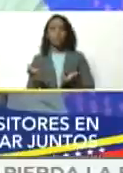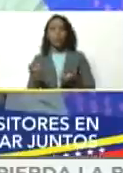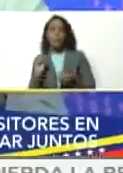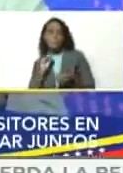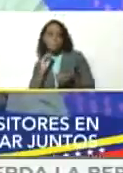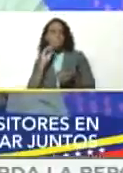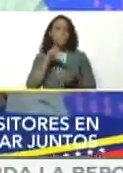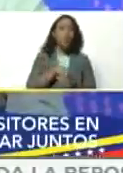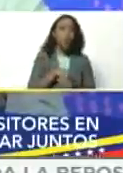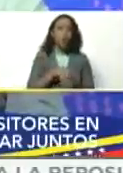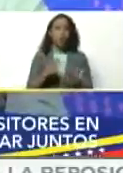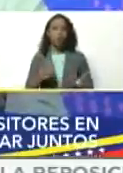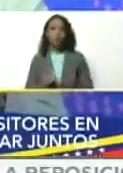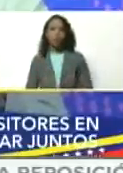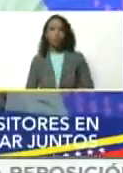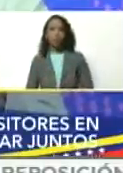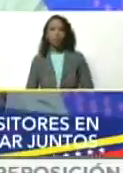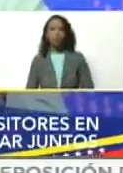invasiones.